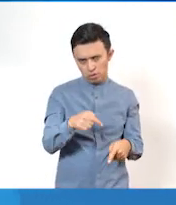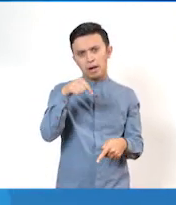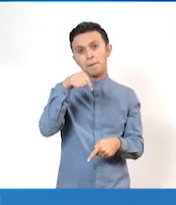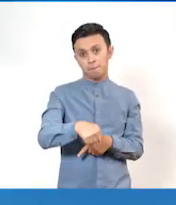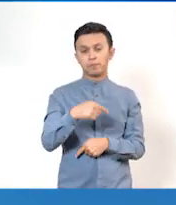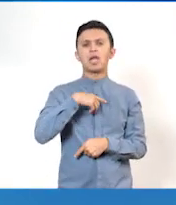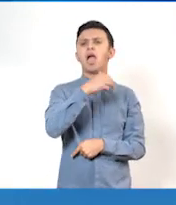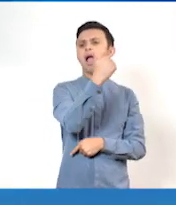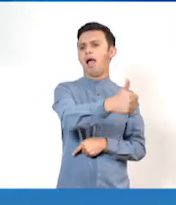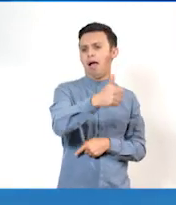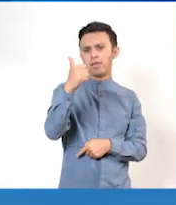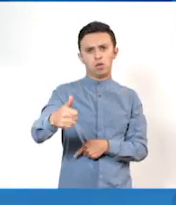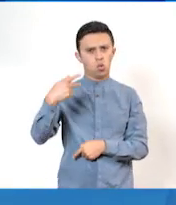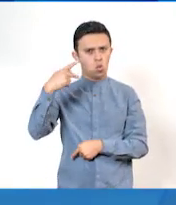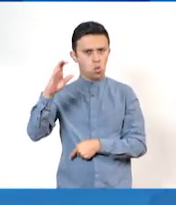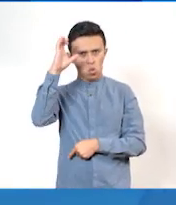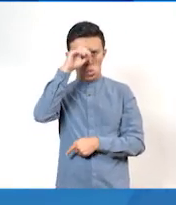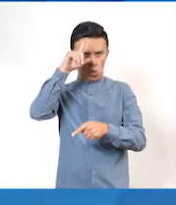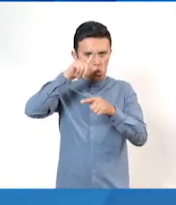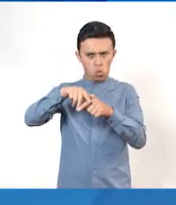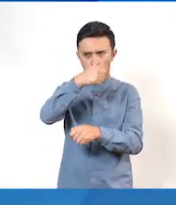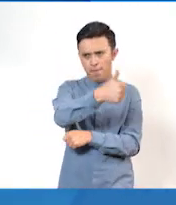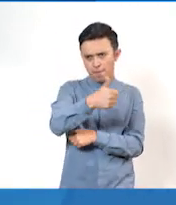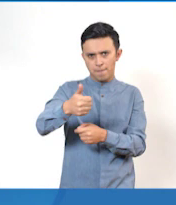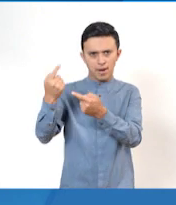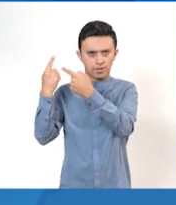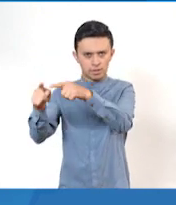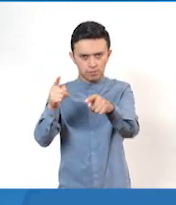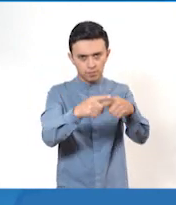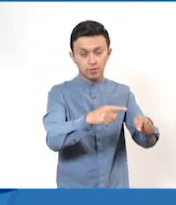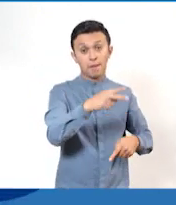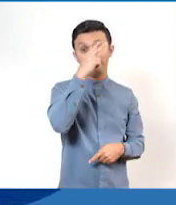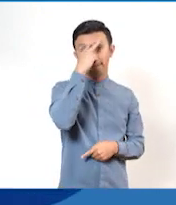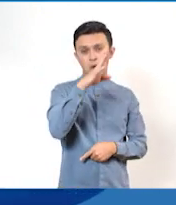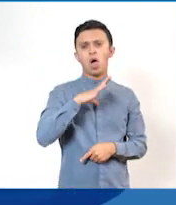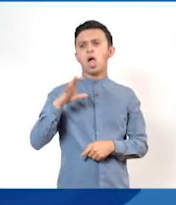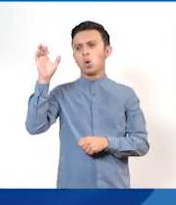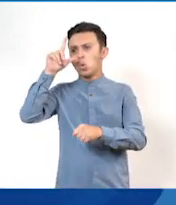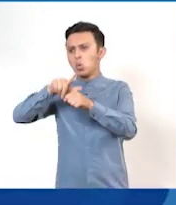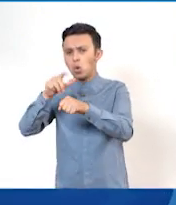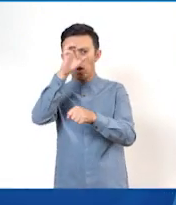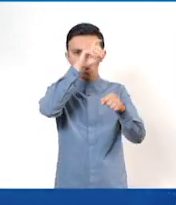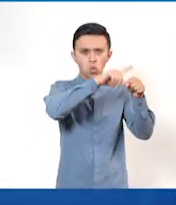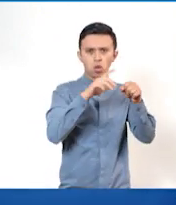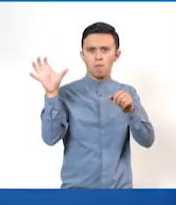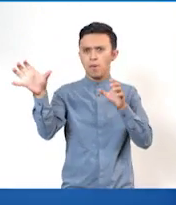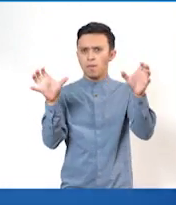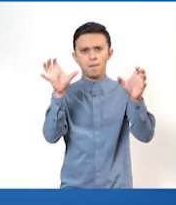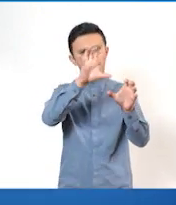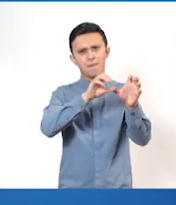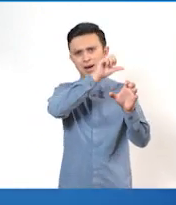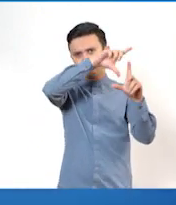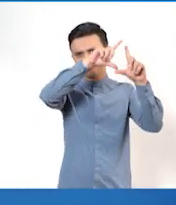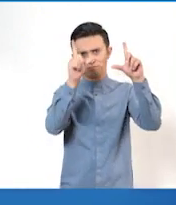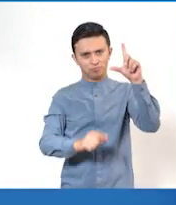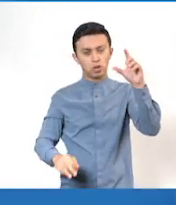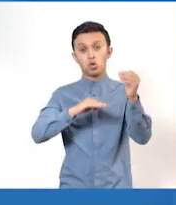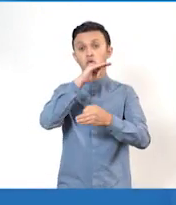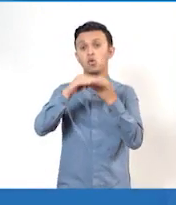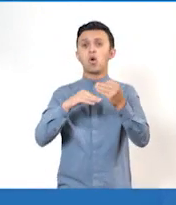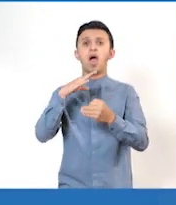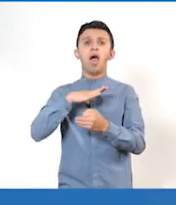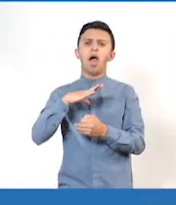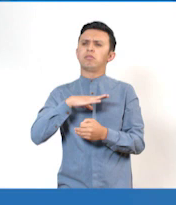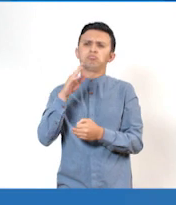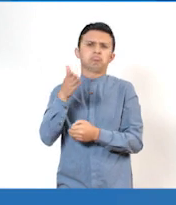y cada uno tiene su propia cultura. Así es, México se conforma de cada cultura de los pueblos originarios o indígenas, los cuales